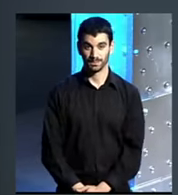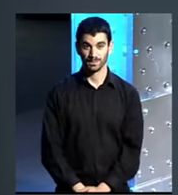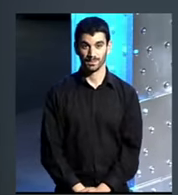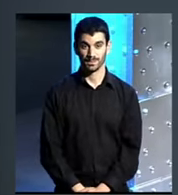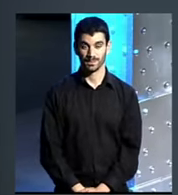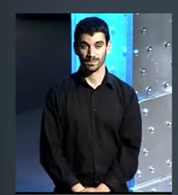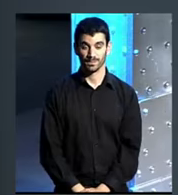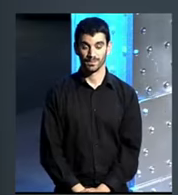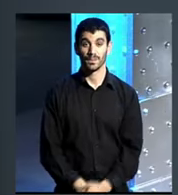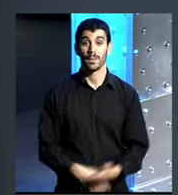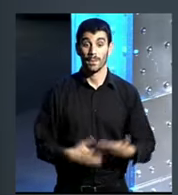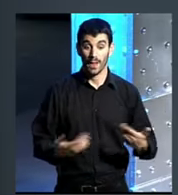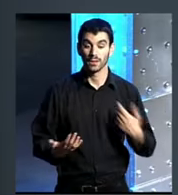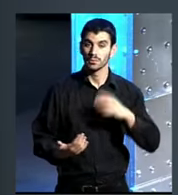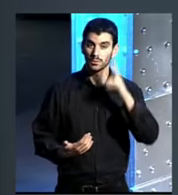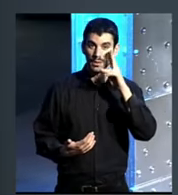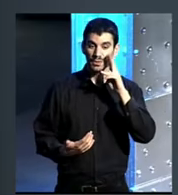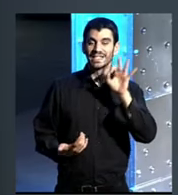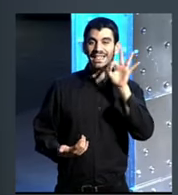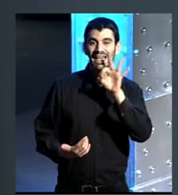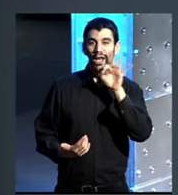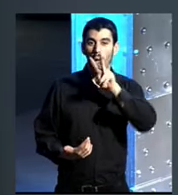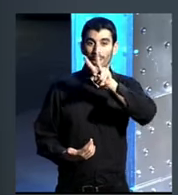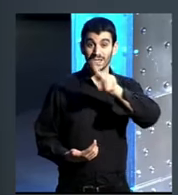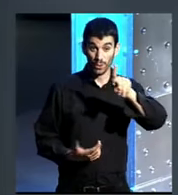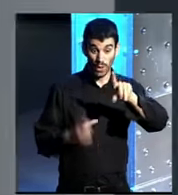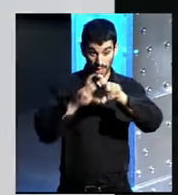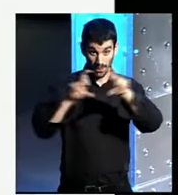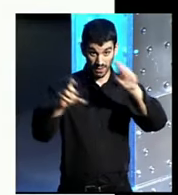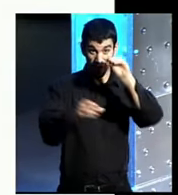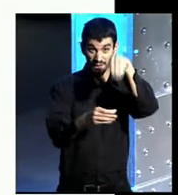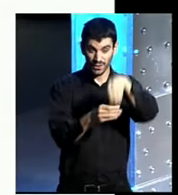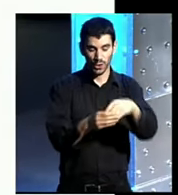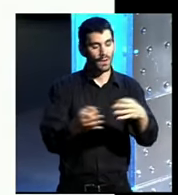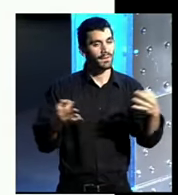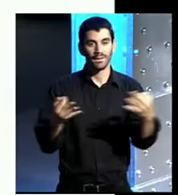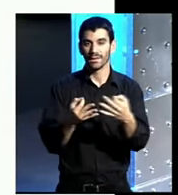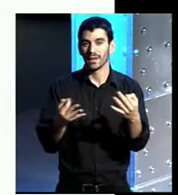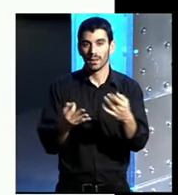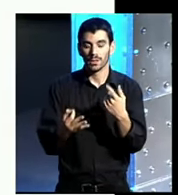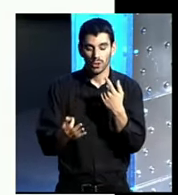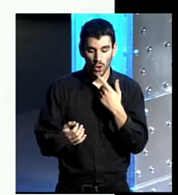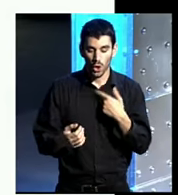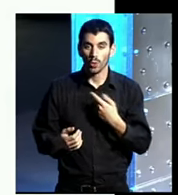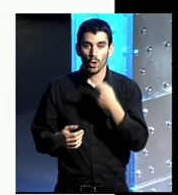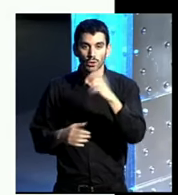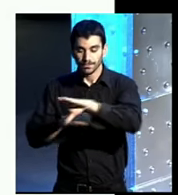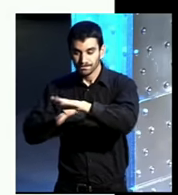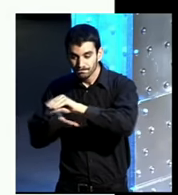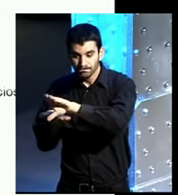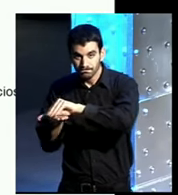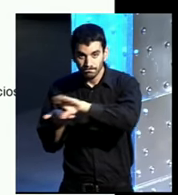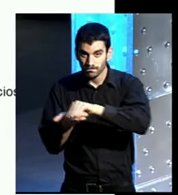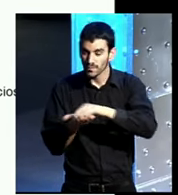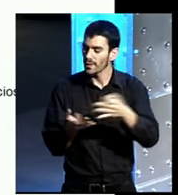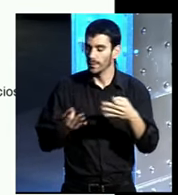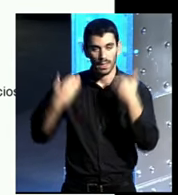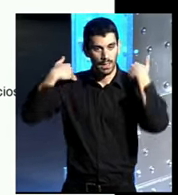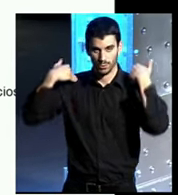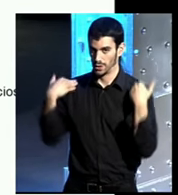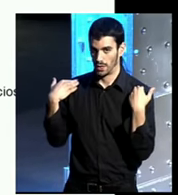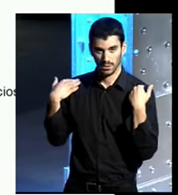Entonces, la empresa del siglo XXI ha de ser responsable de su cadena de aprovisionamiento, desde los proveedores